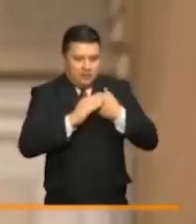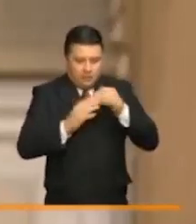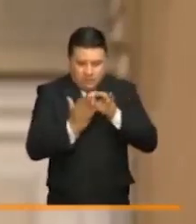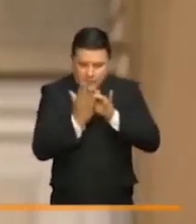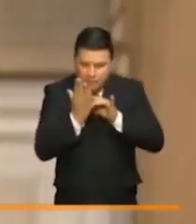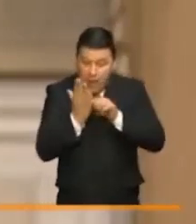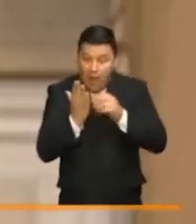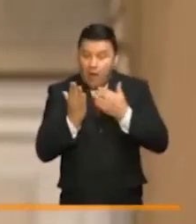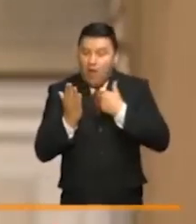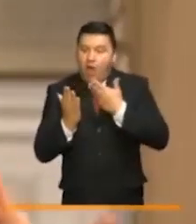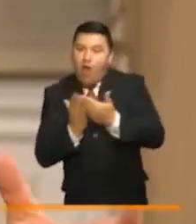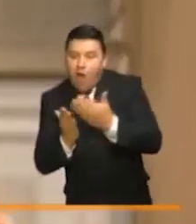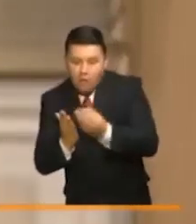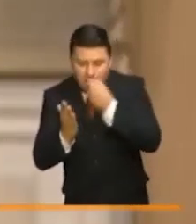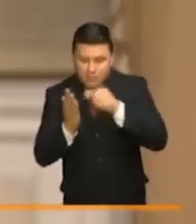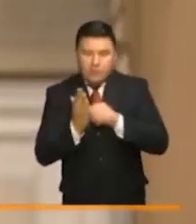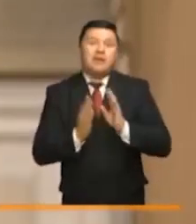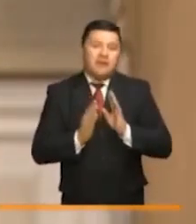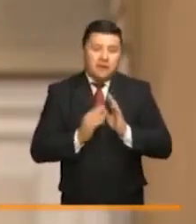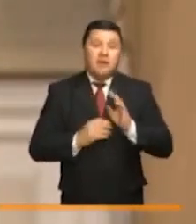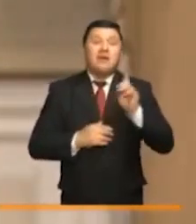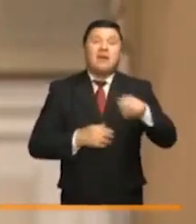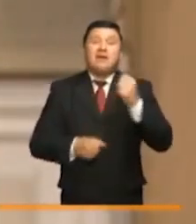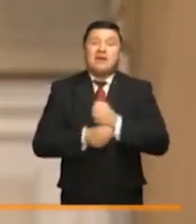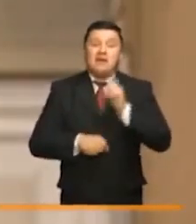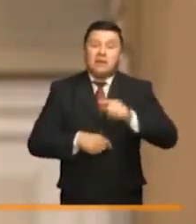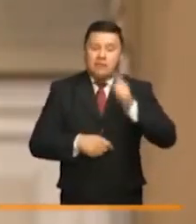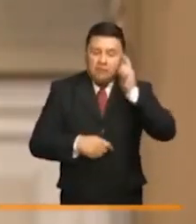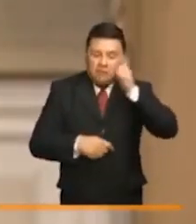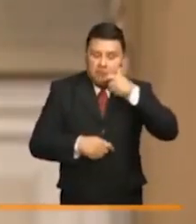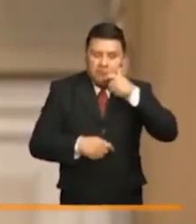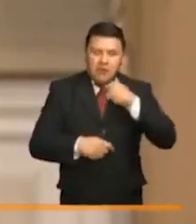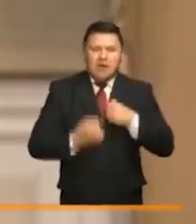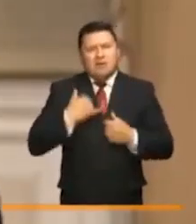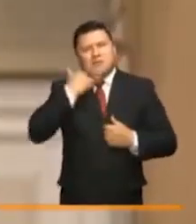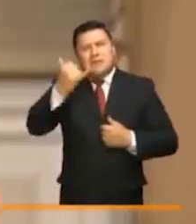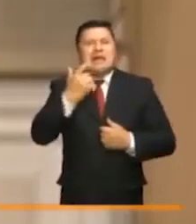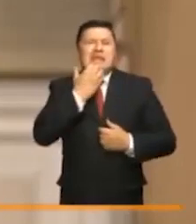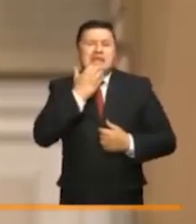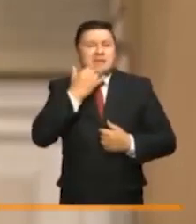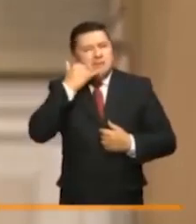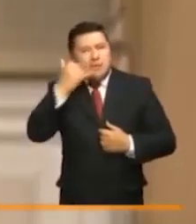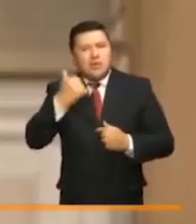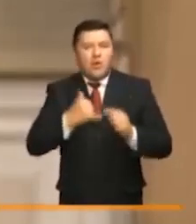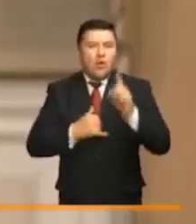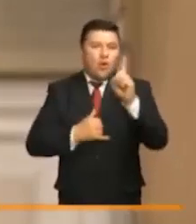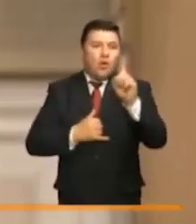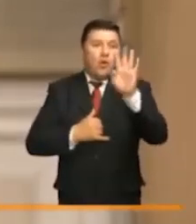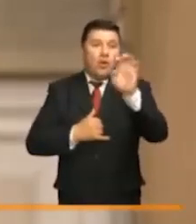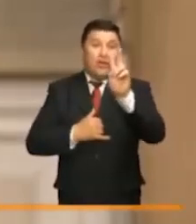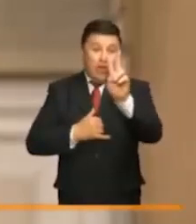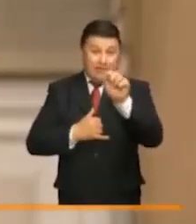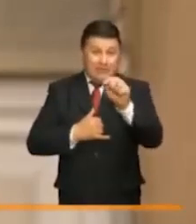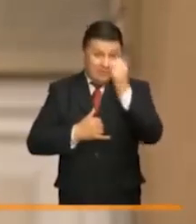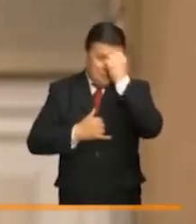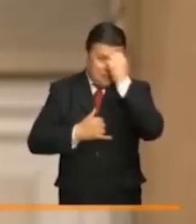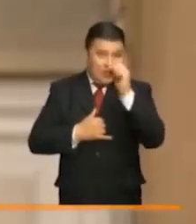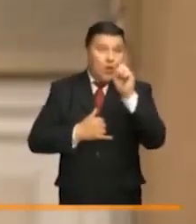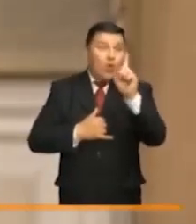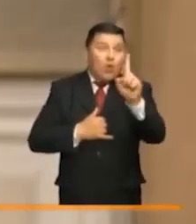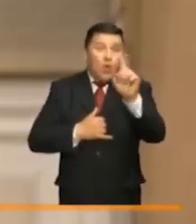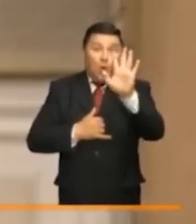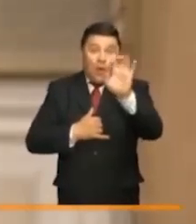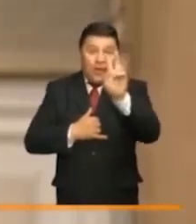Y los call centers, presidente, los centros donde las personas pueden llamar y decir, por ejemplo, al número 192, que es nuestro centro